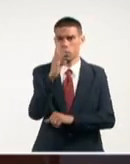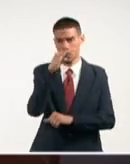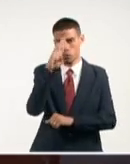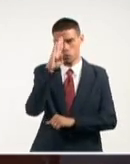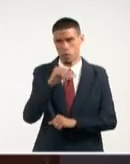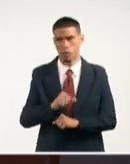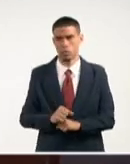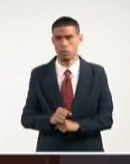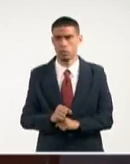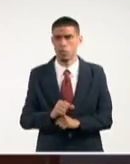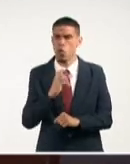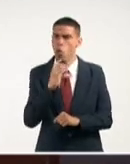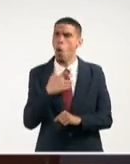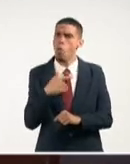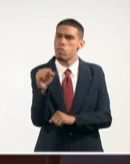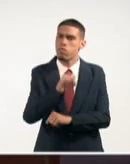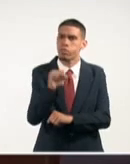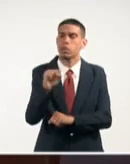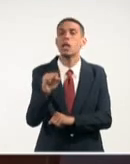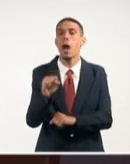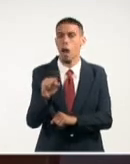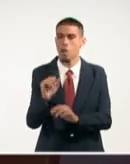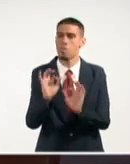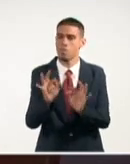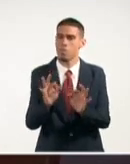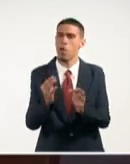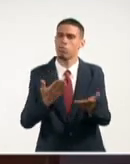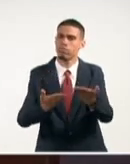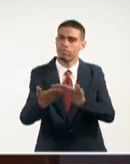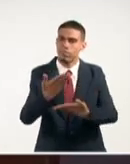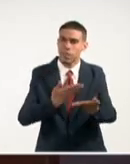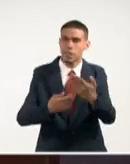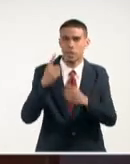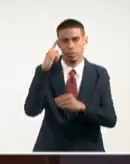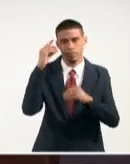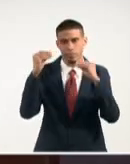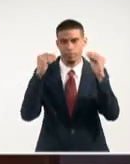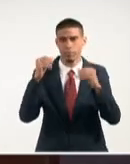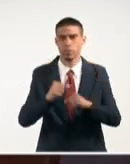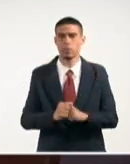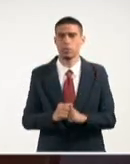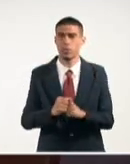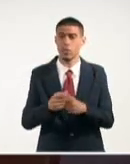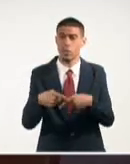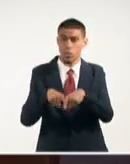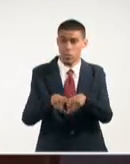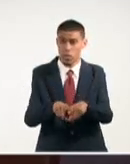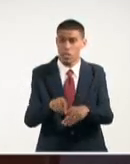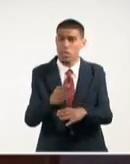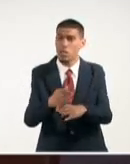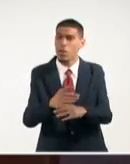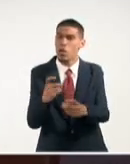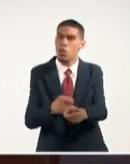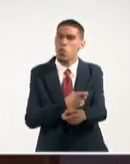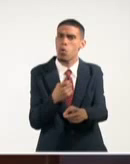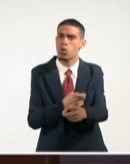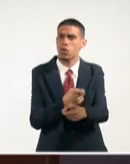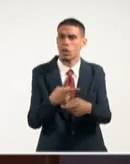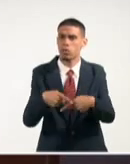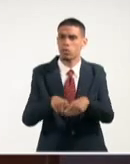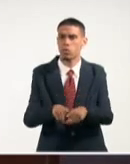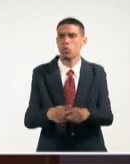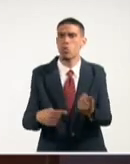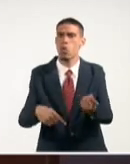mediante debates y análisis. Unidad significa la lucha común contra anexionistas,